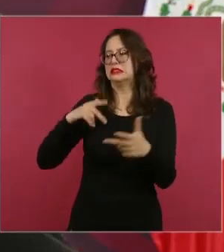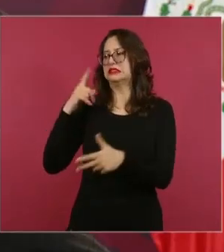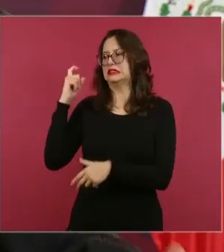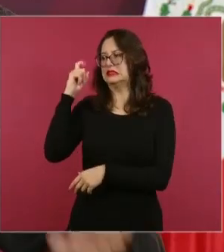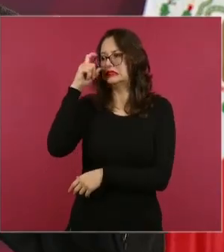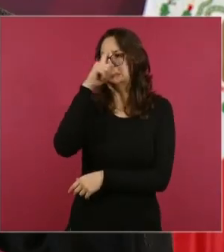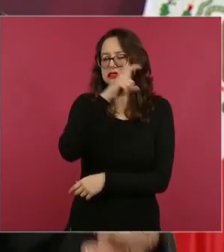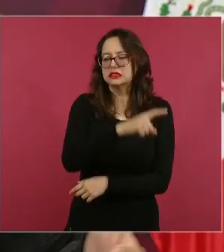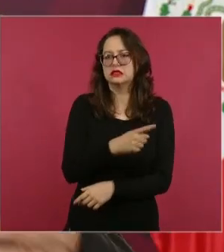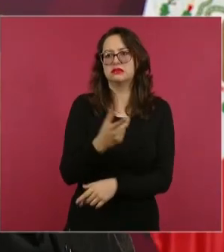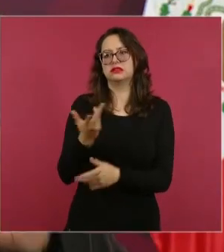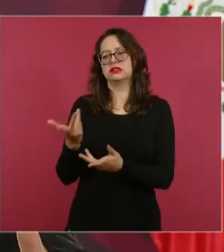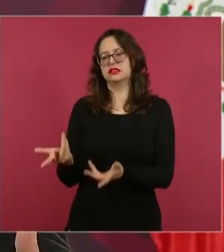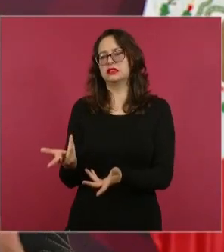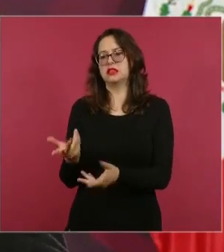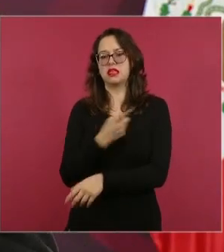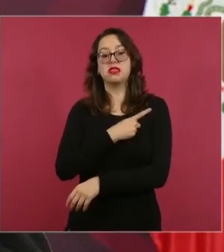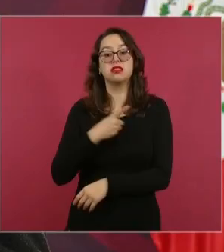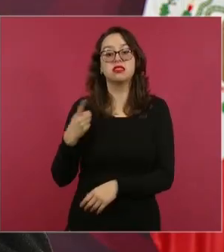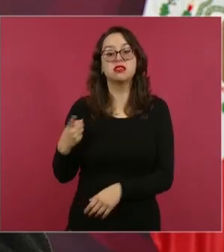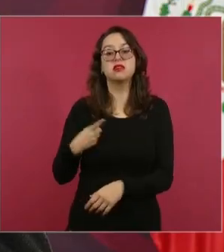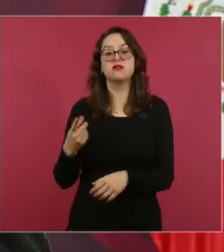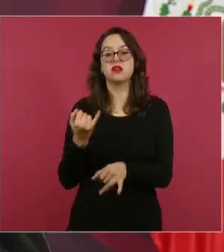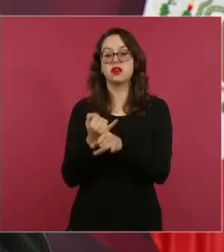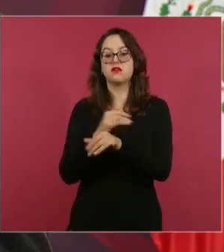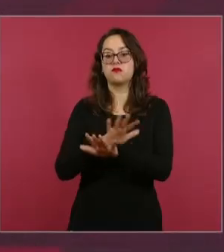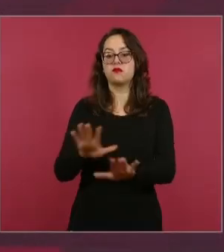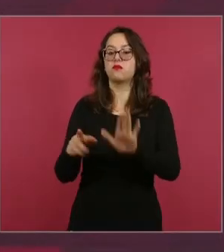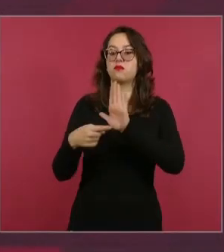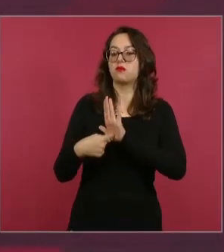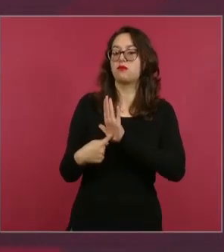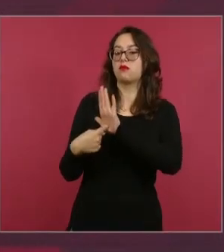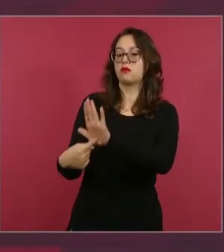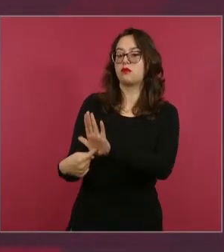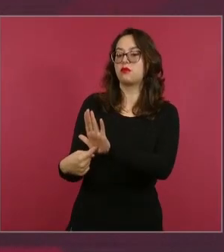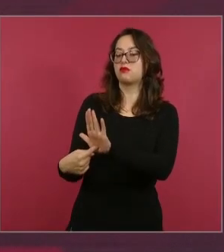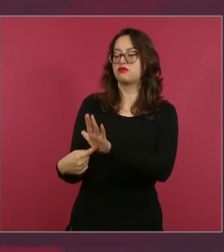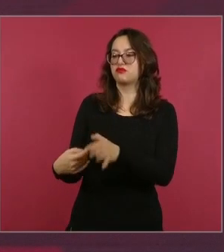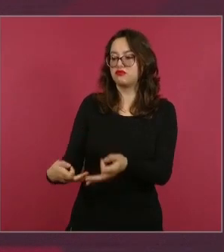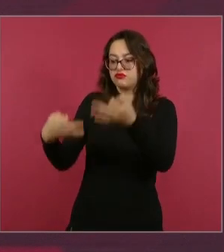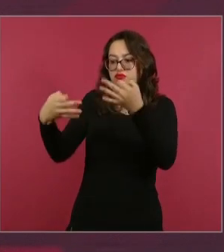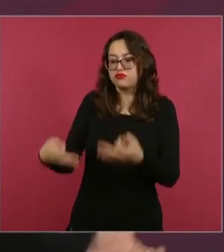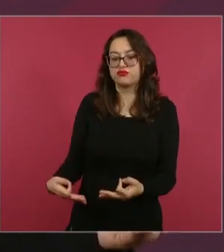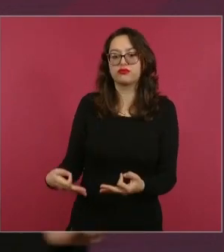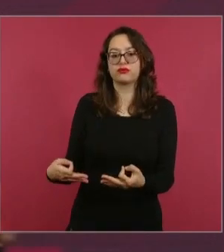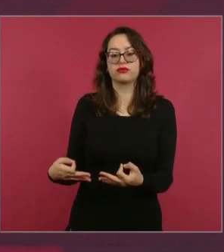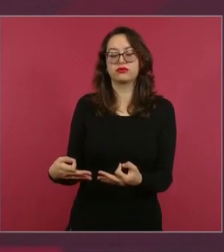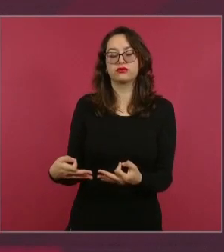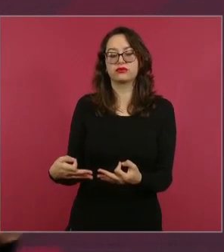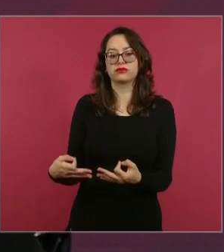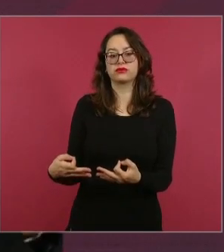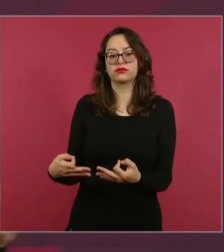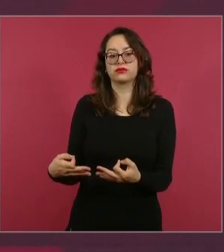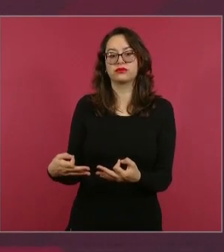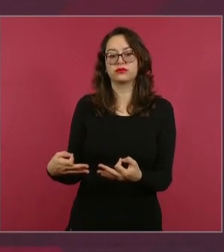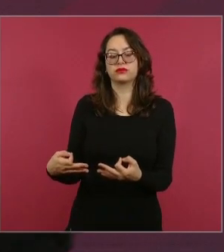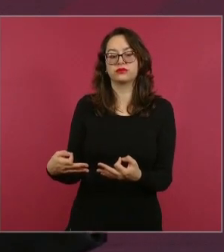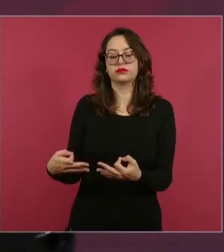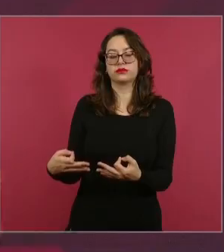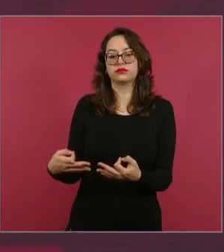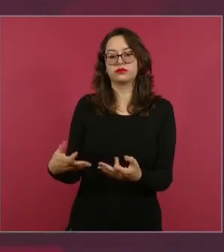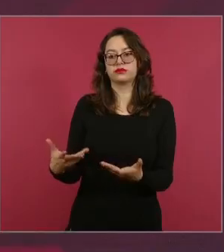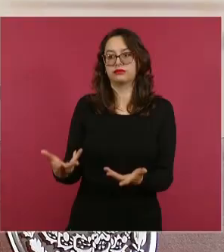se tenga toda la información y el mensaje es de